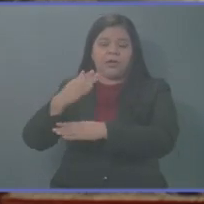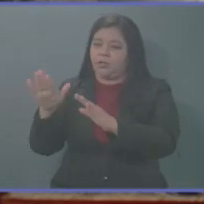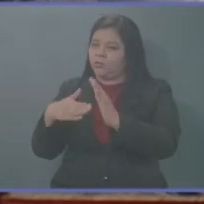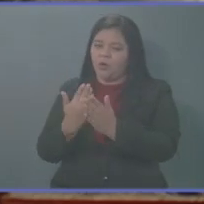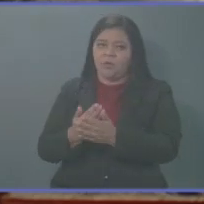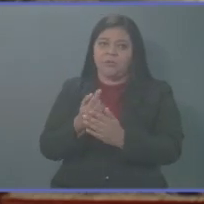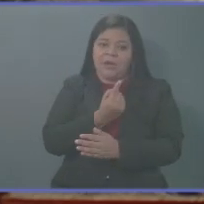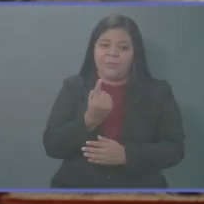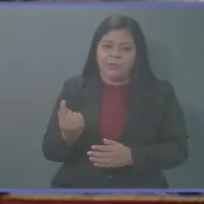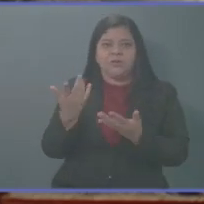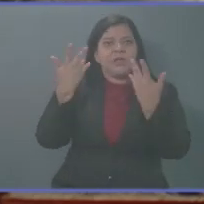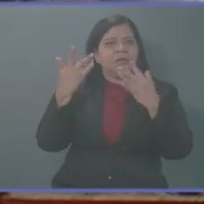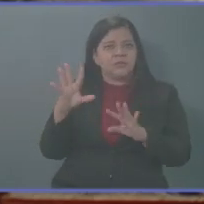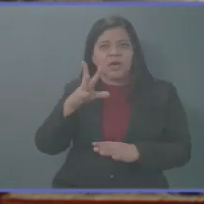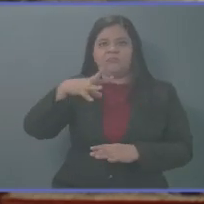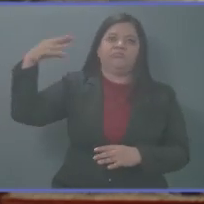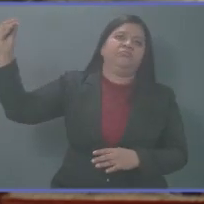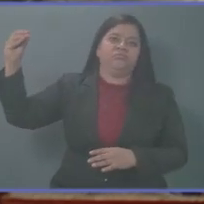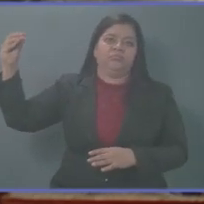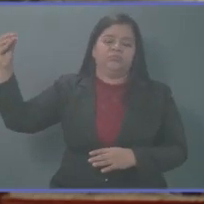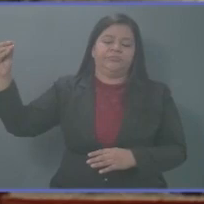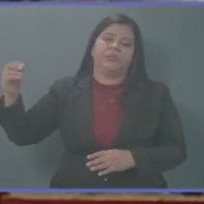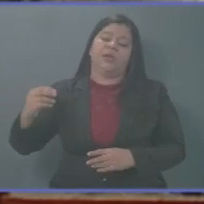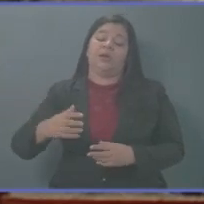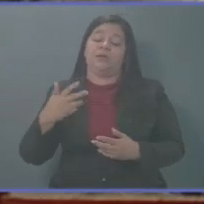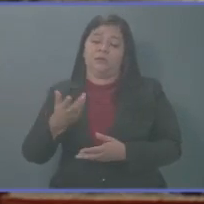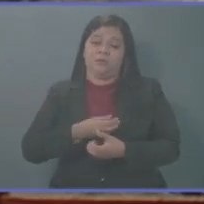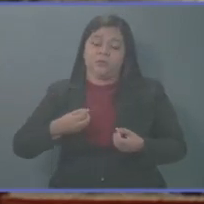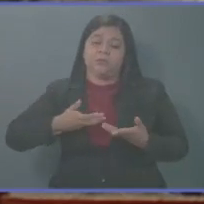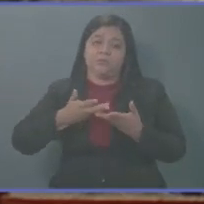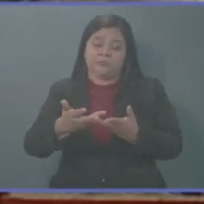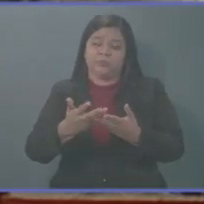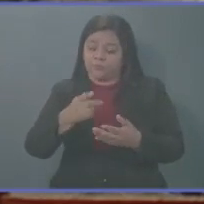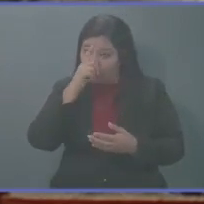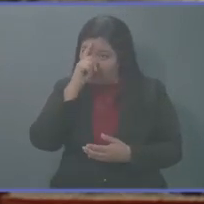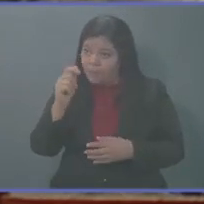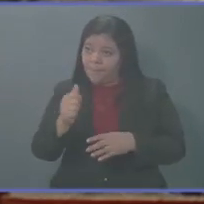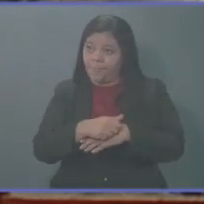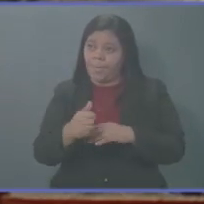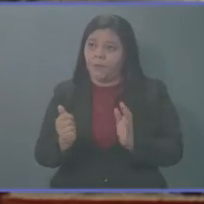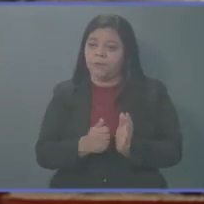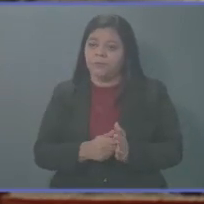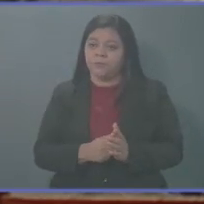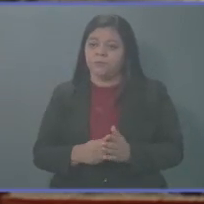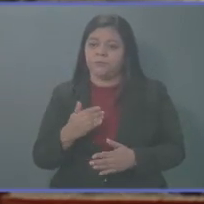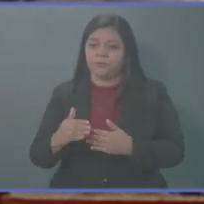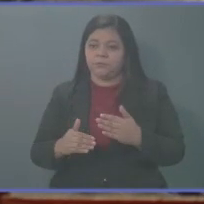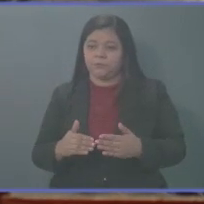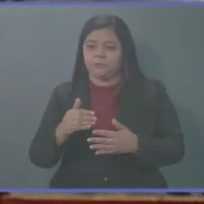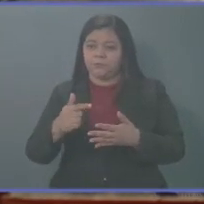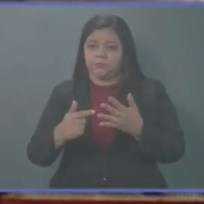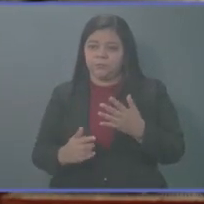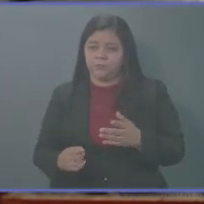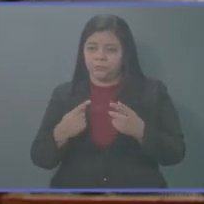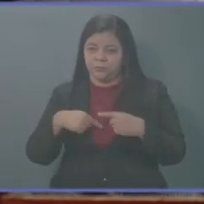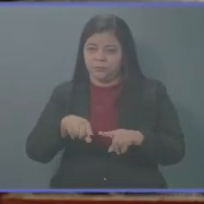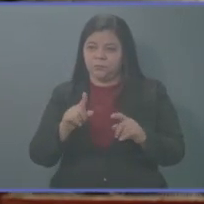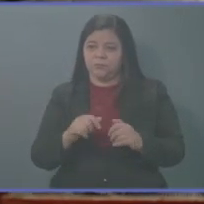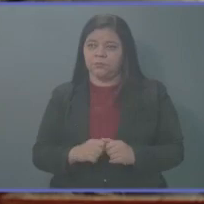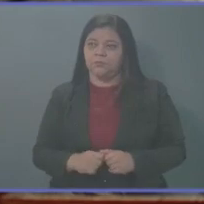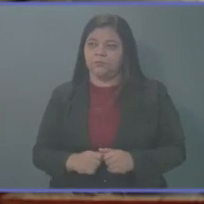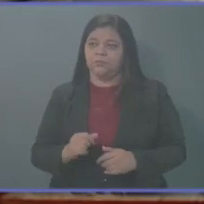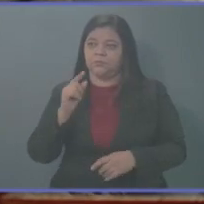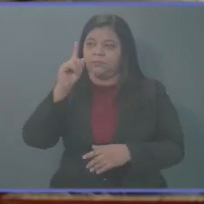país. Así el dictamen que lo hace del conocimiento del Honorable Pleno Legislativo para los efectos consiguientes.